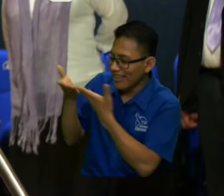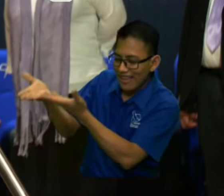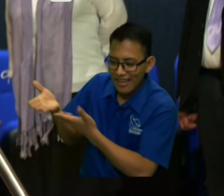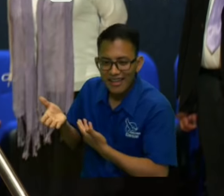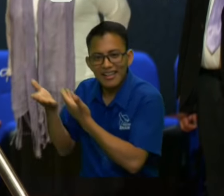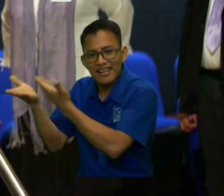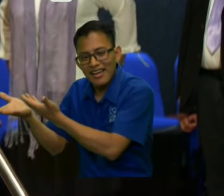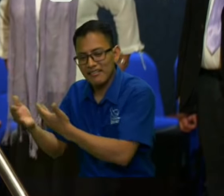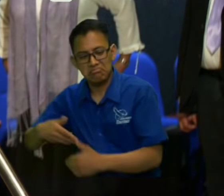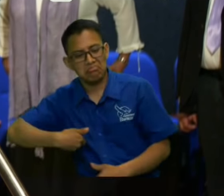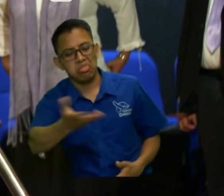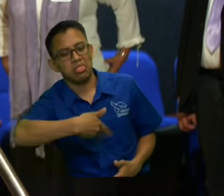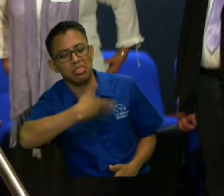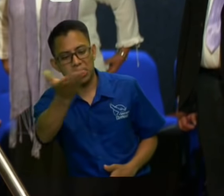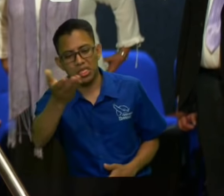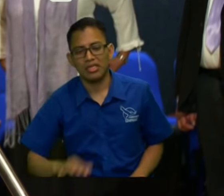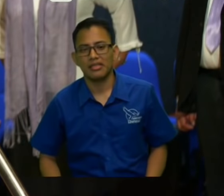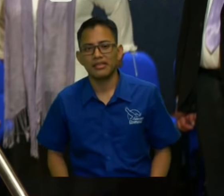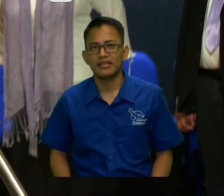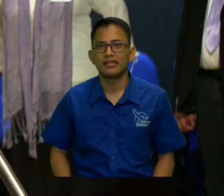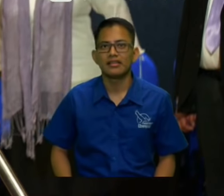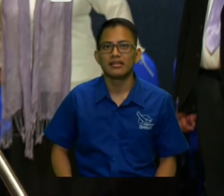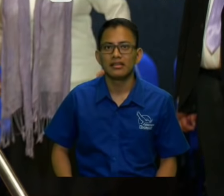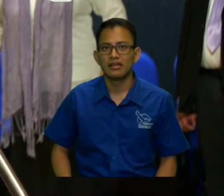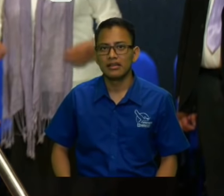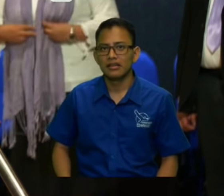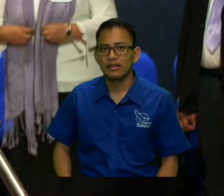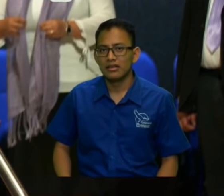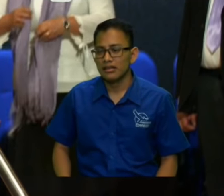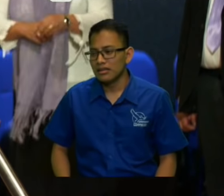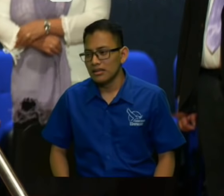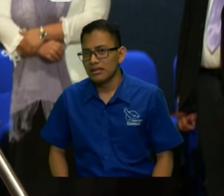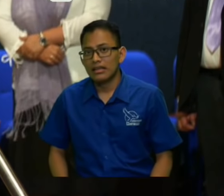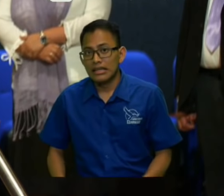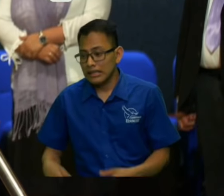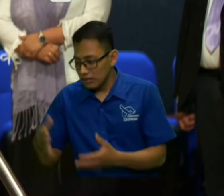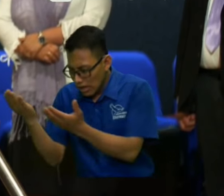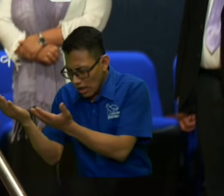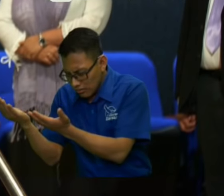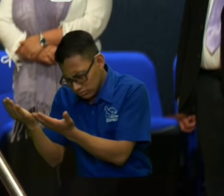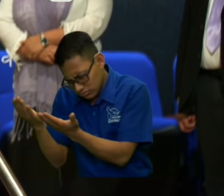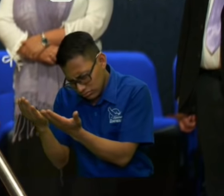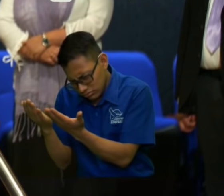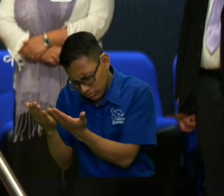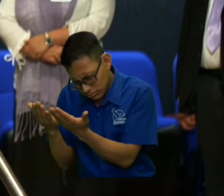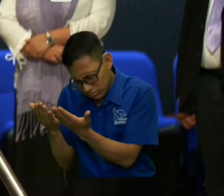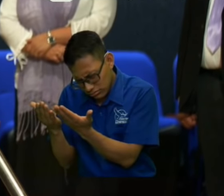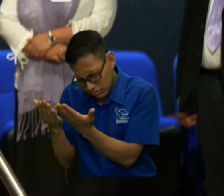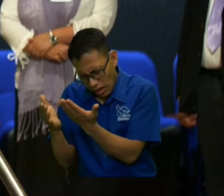abrió y leyó: es mejor cortar tu brazo derecho.